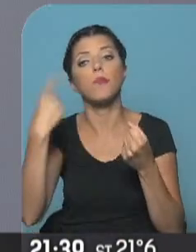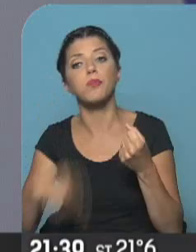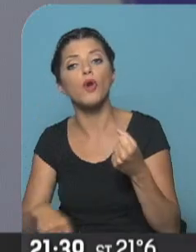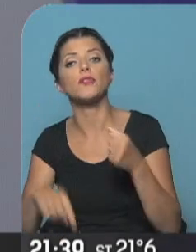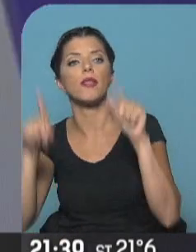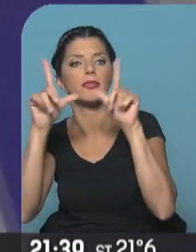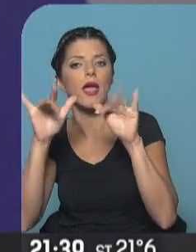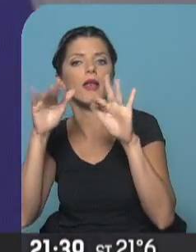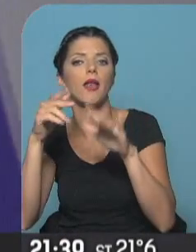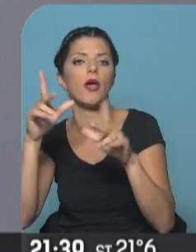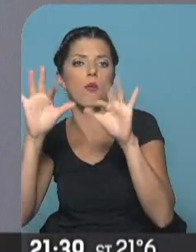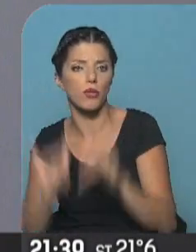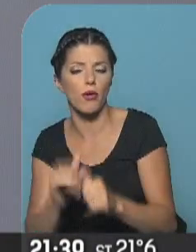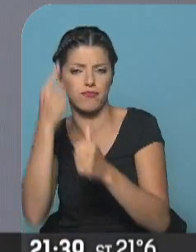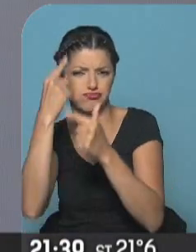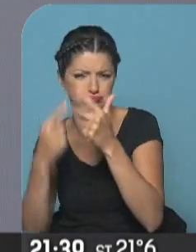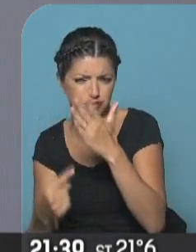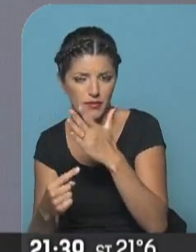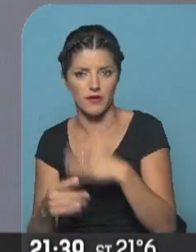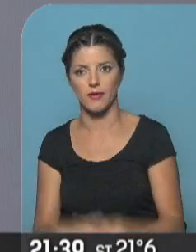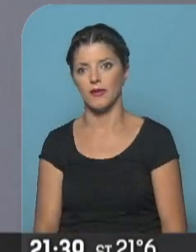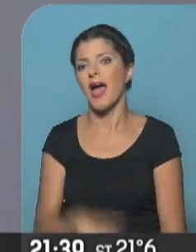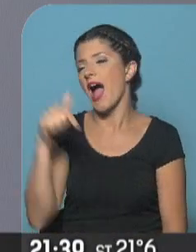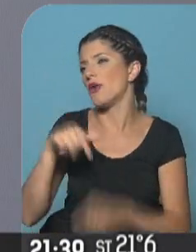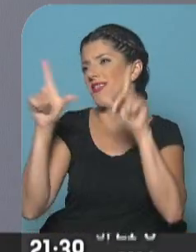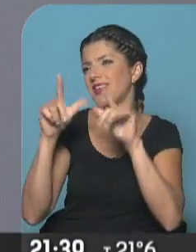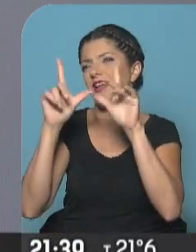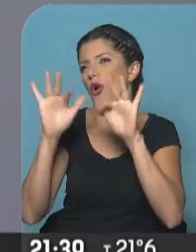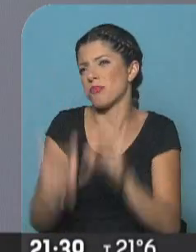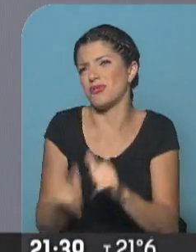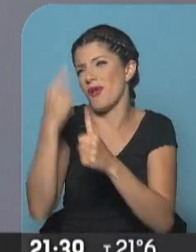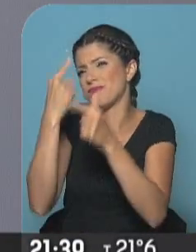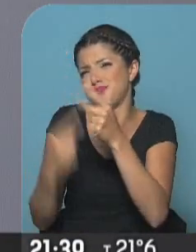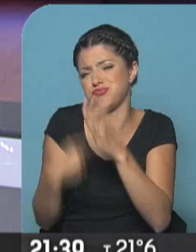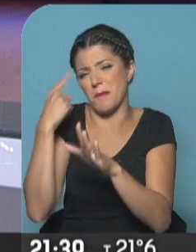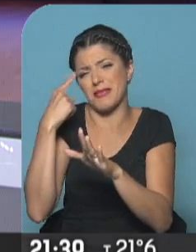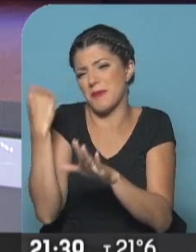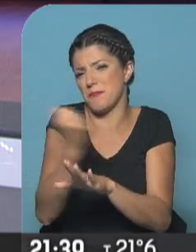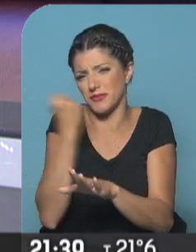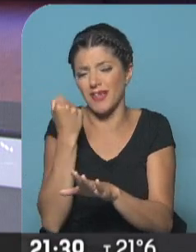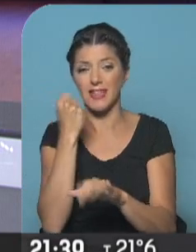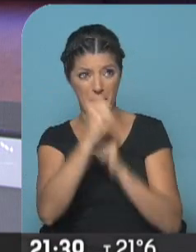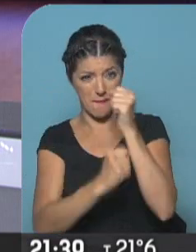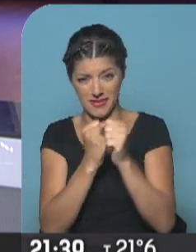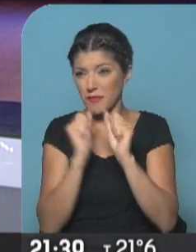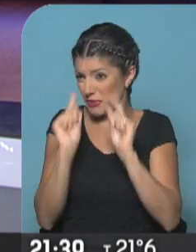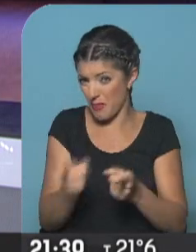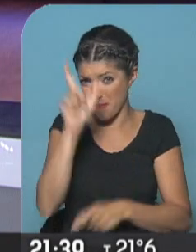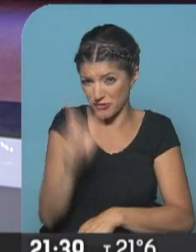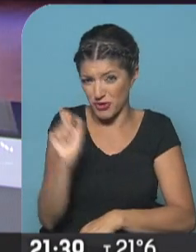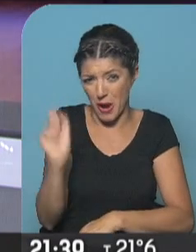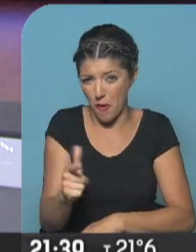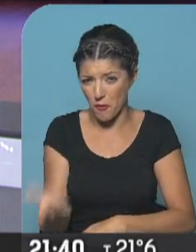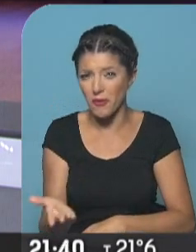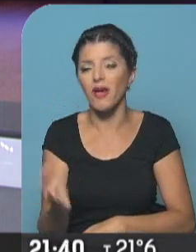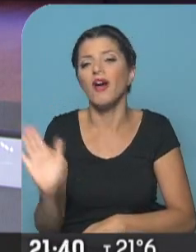Bueno, los productos electrónicos se considera que a esta altura del partido es algo bastante indispensable para las empresas y para la gente. Todo